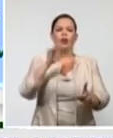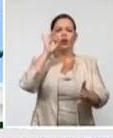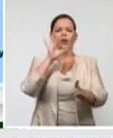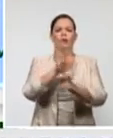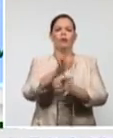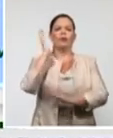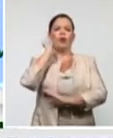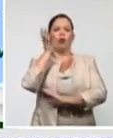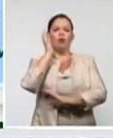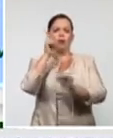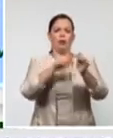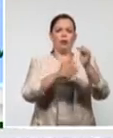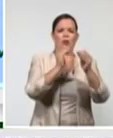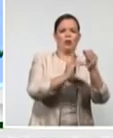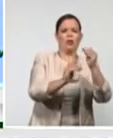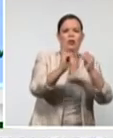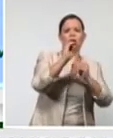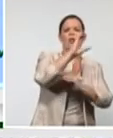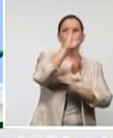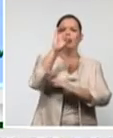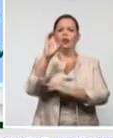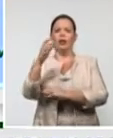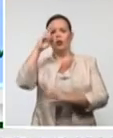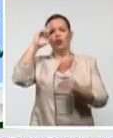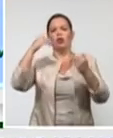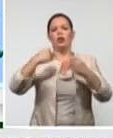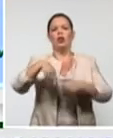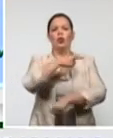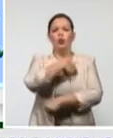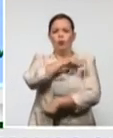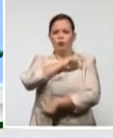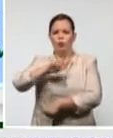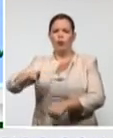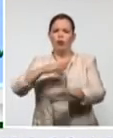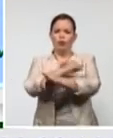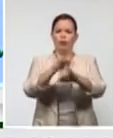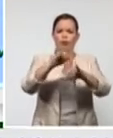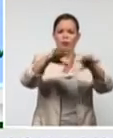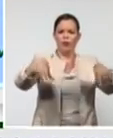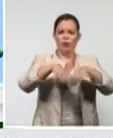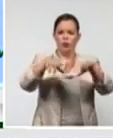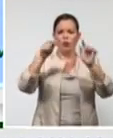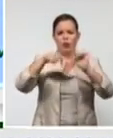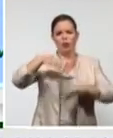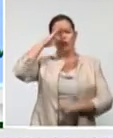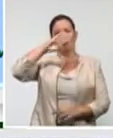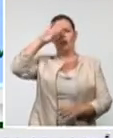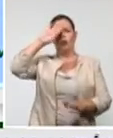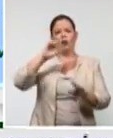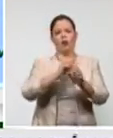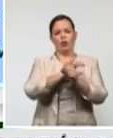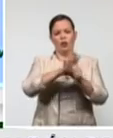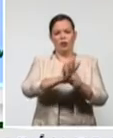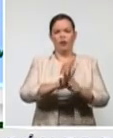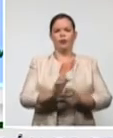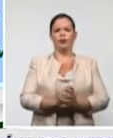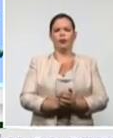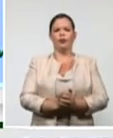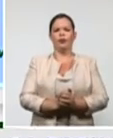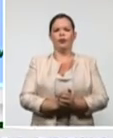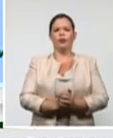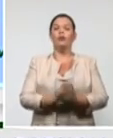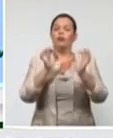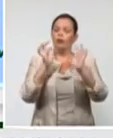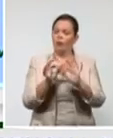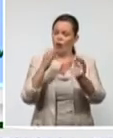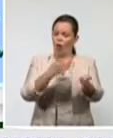de Salud Pública sobre la actualización de la situación epidemiológica del país frente a la COVID-19. Nos acompaña, como ya es habitual,